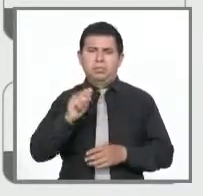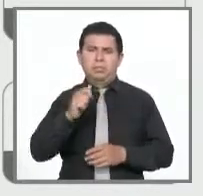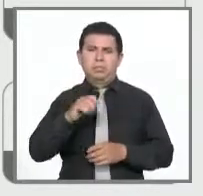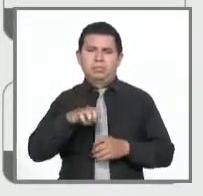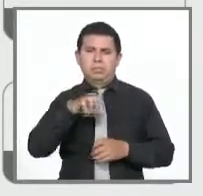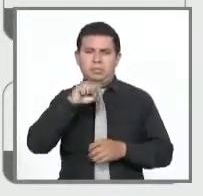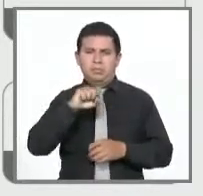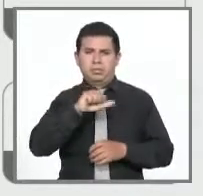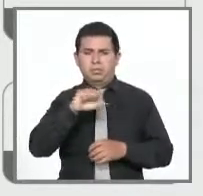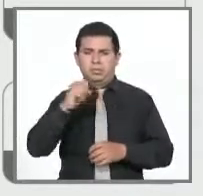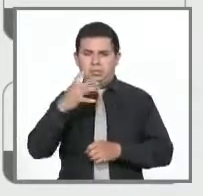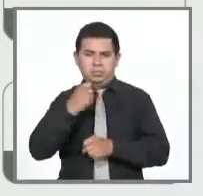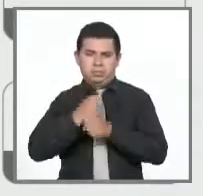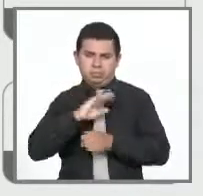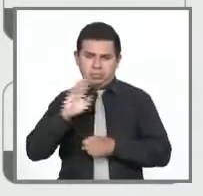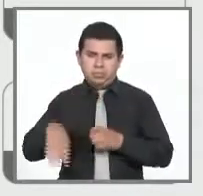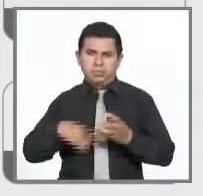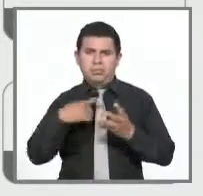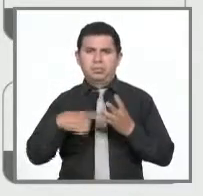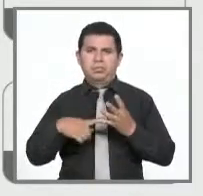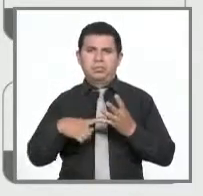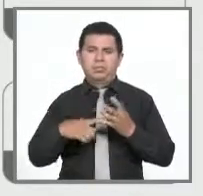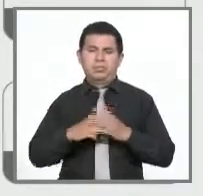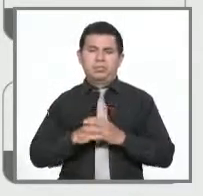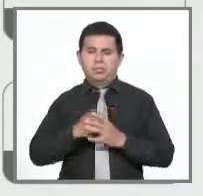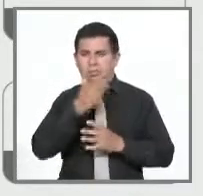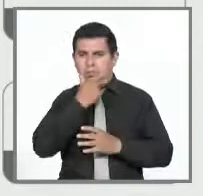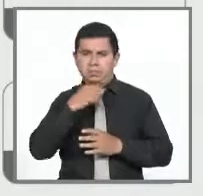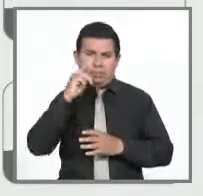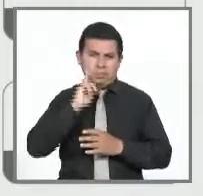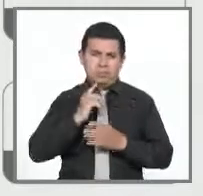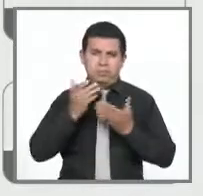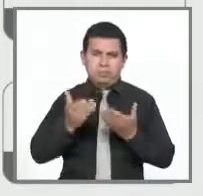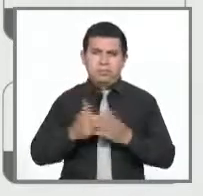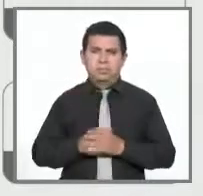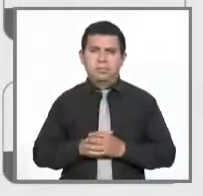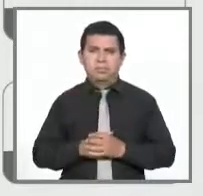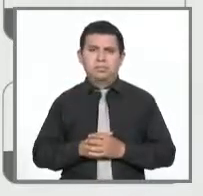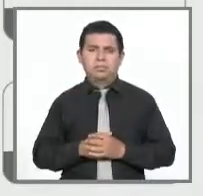de 60 a 64 años por sexo